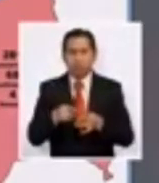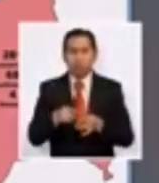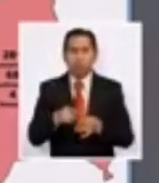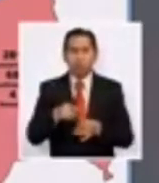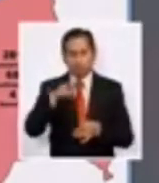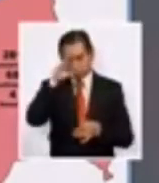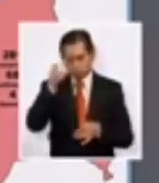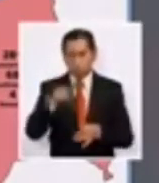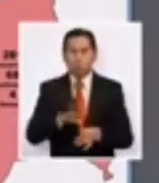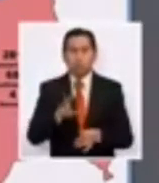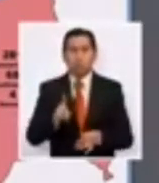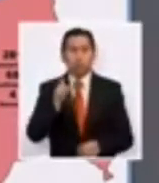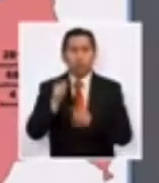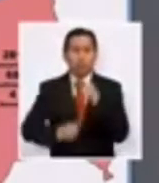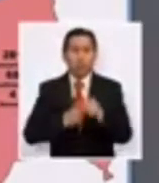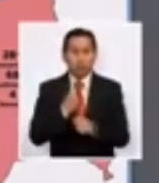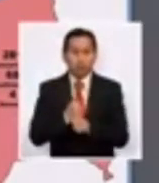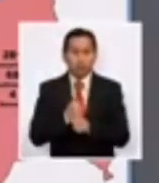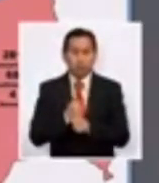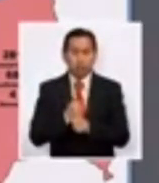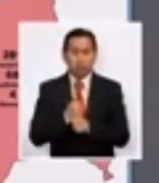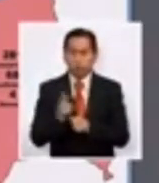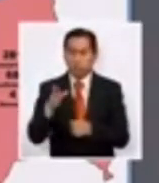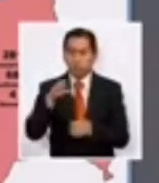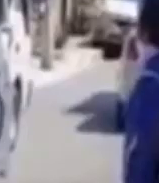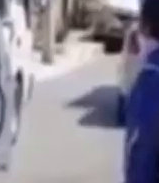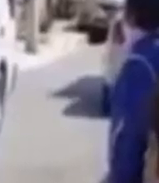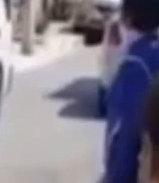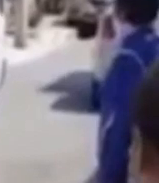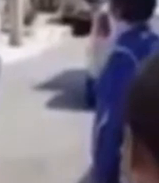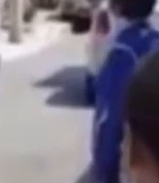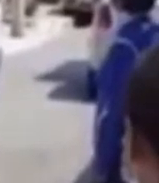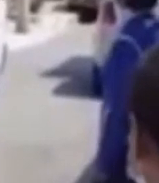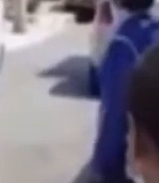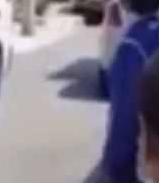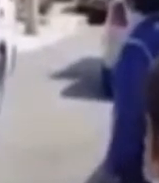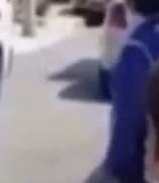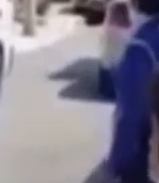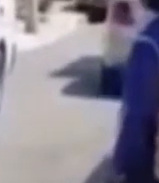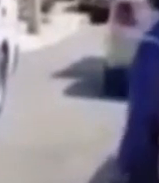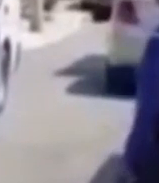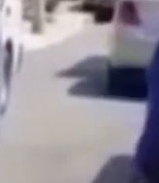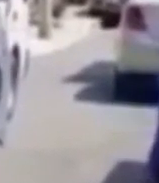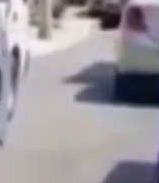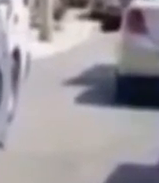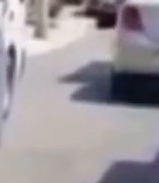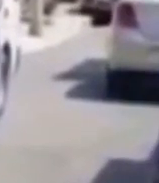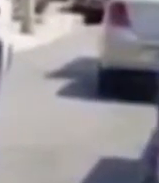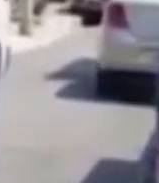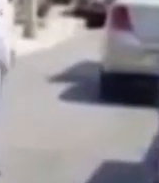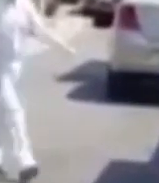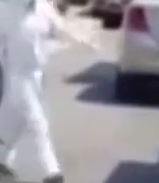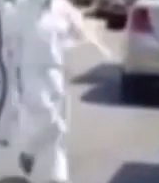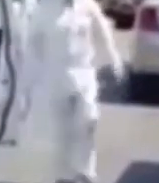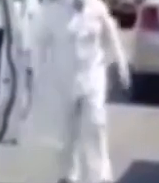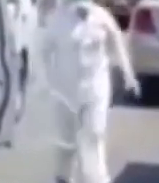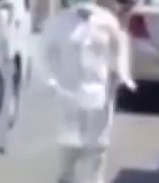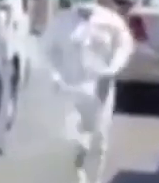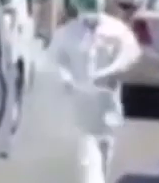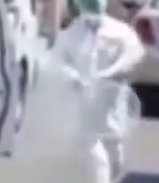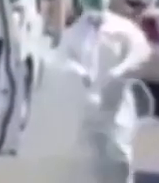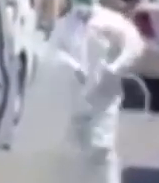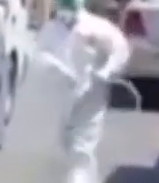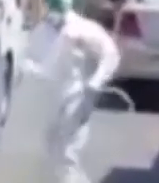51 años de edad en el municipio de sacaba son 713 casos descartados y 41 casos